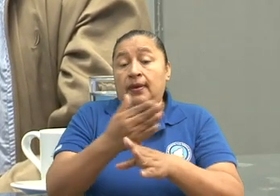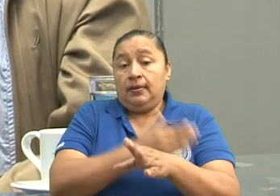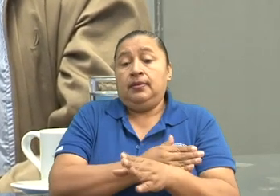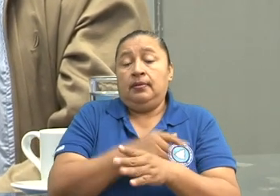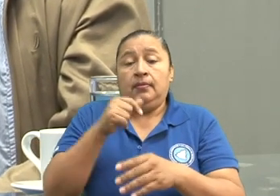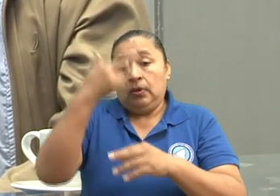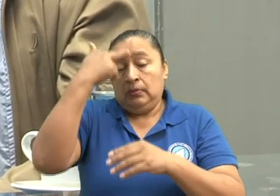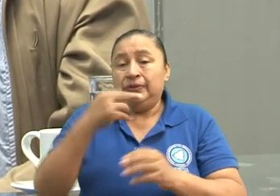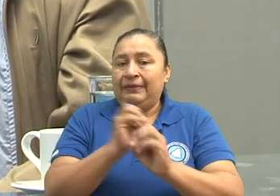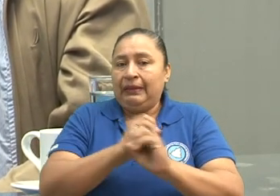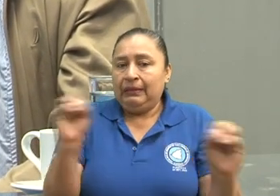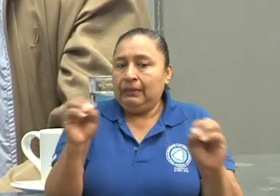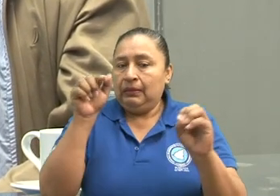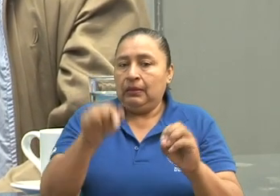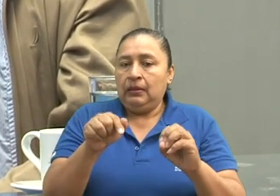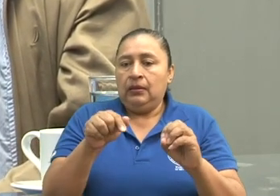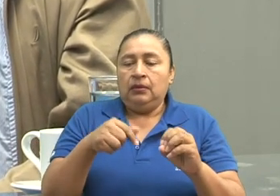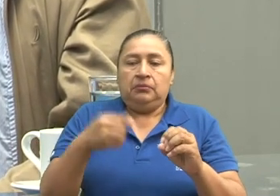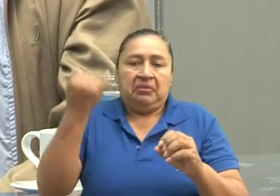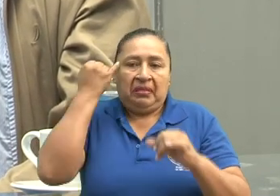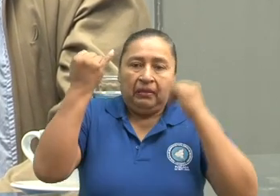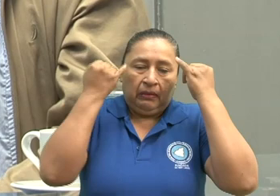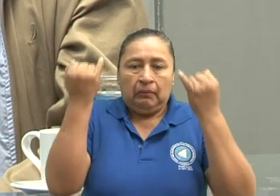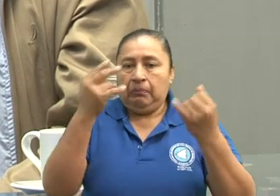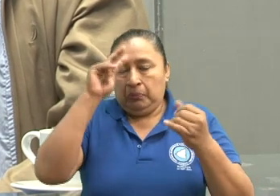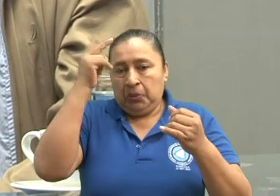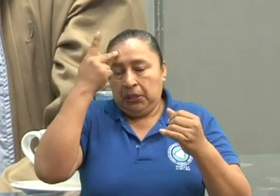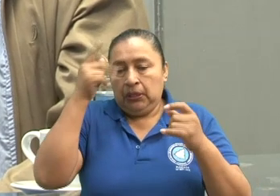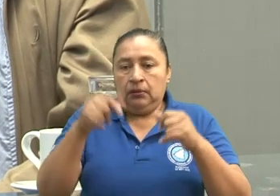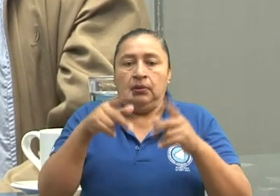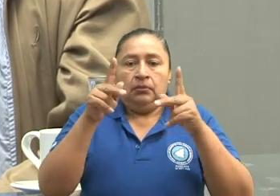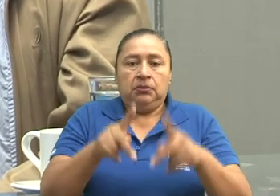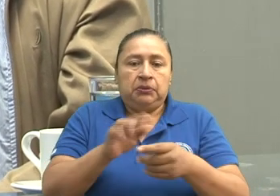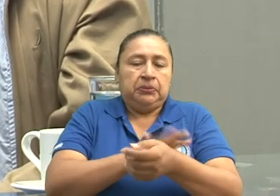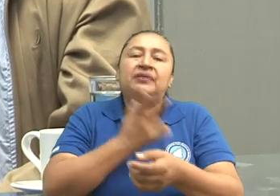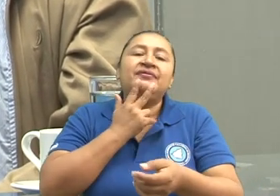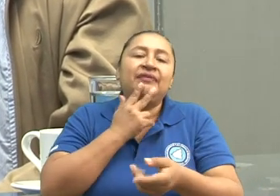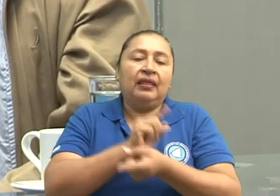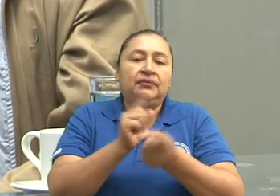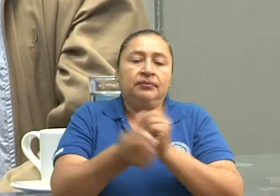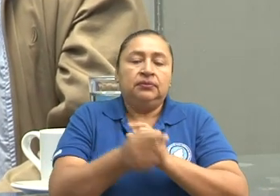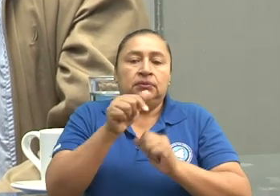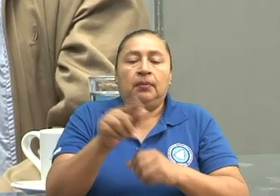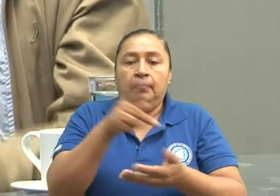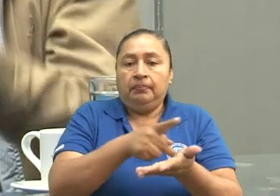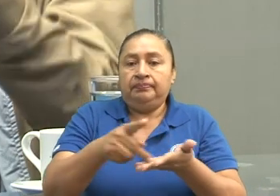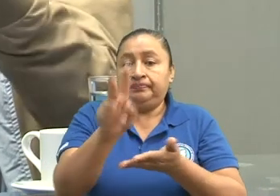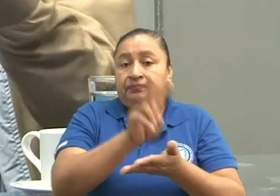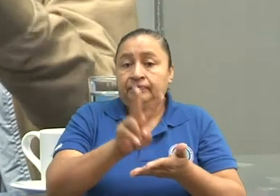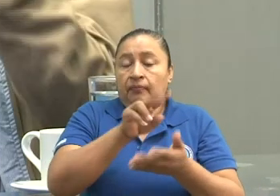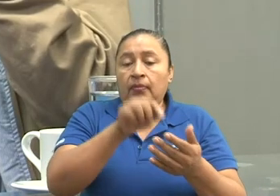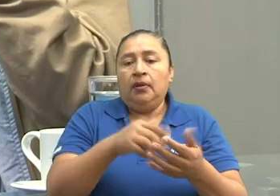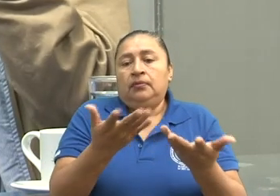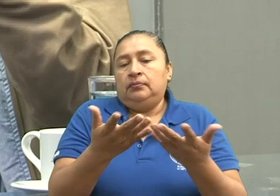aventurerismo político e insensibilidad de los conservadores, de la oligarquía contra el pueblo, igualmente